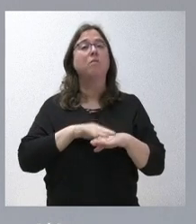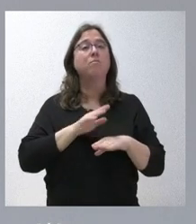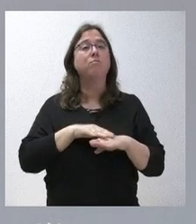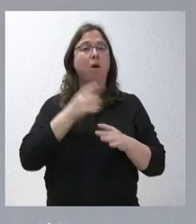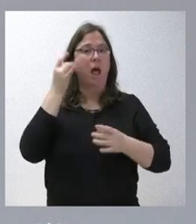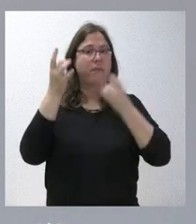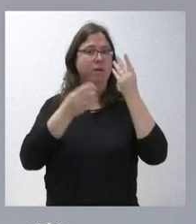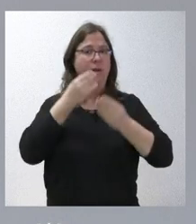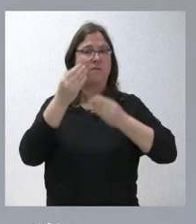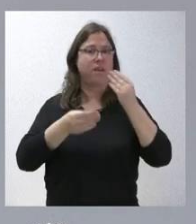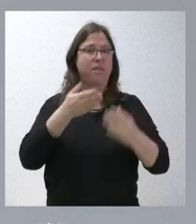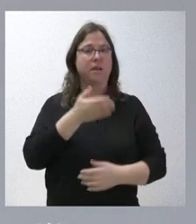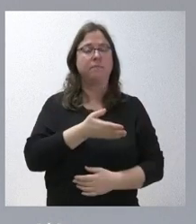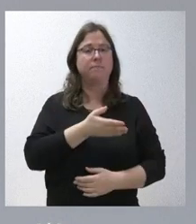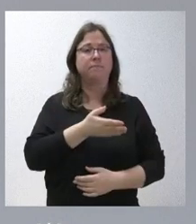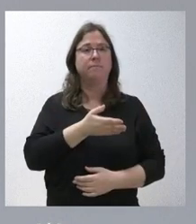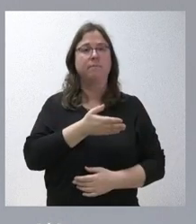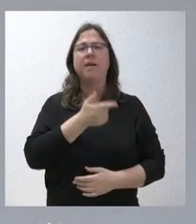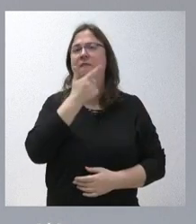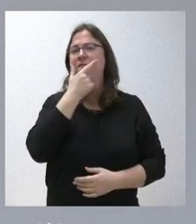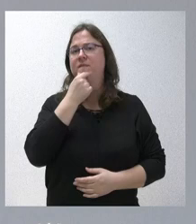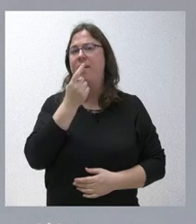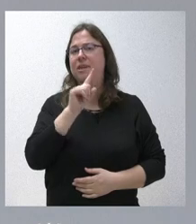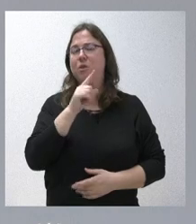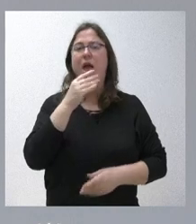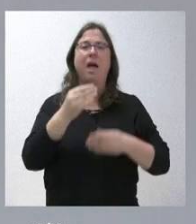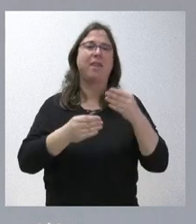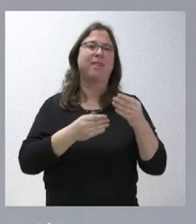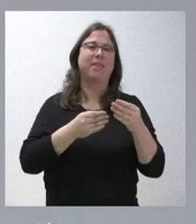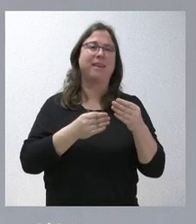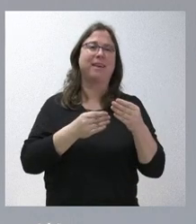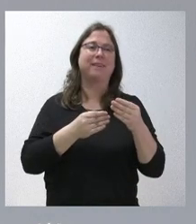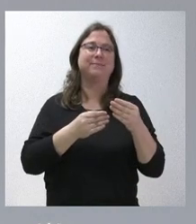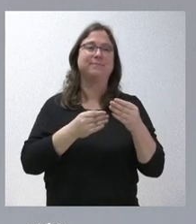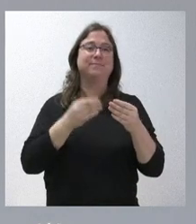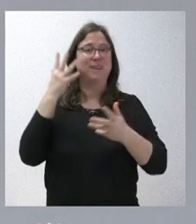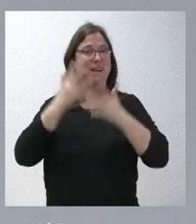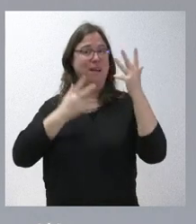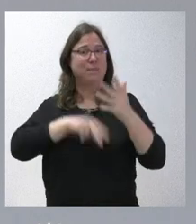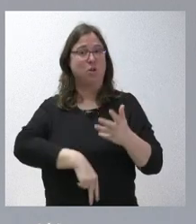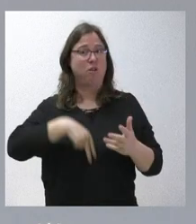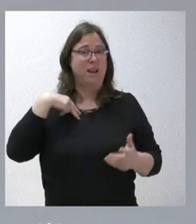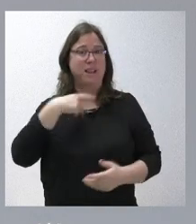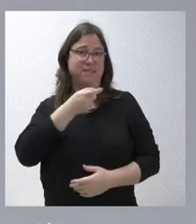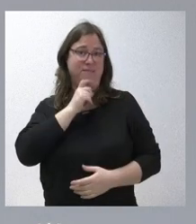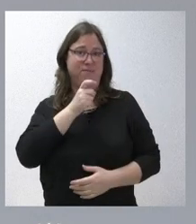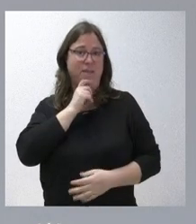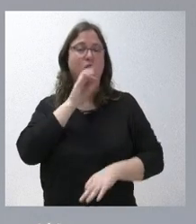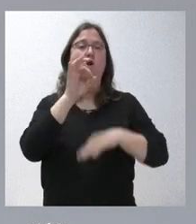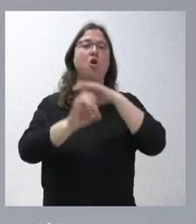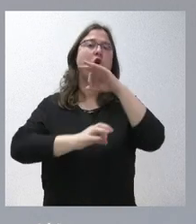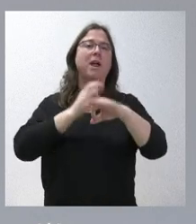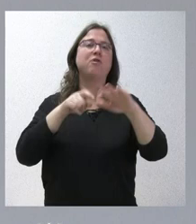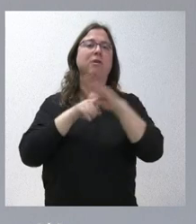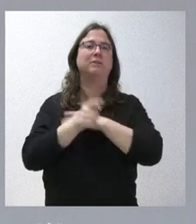la que va a desarrollar no es fácil que se pueda desarrollar por la propia administración general por los órganos gestores